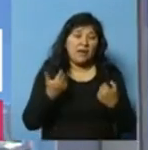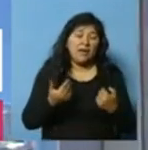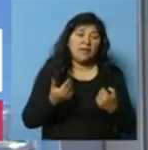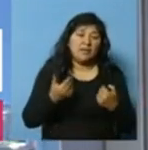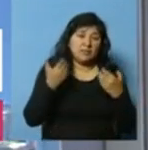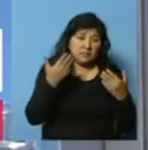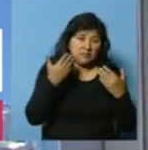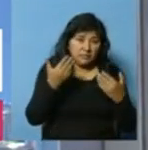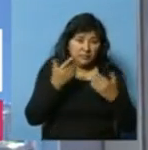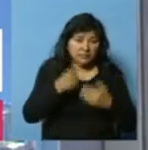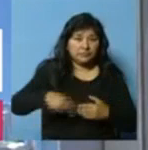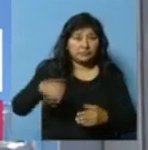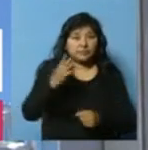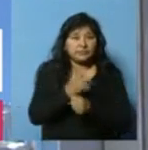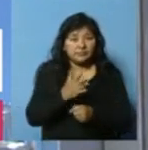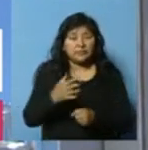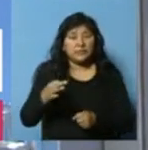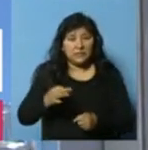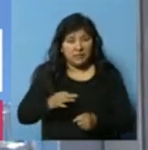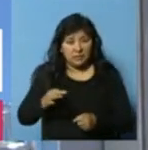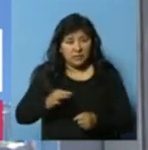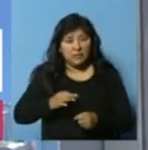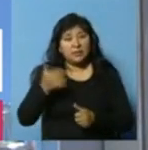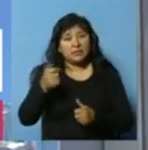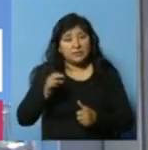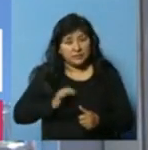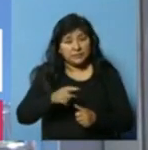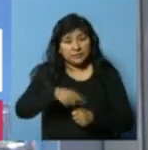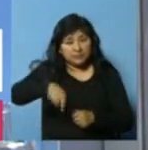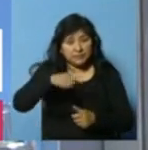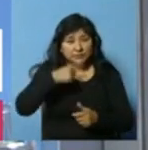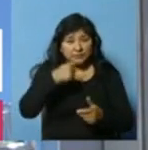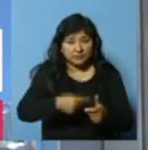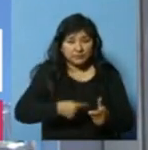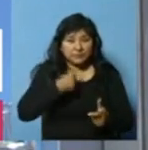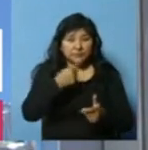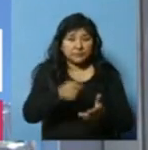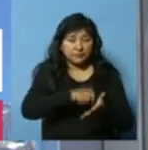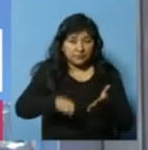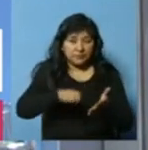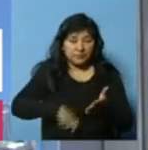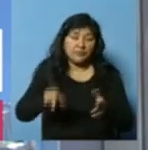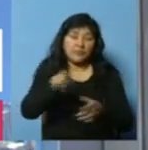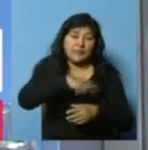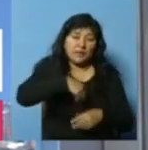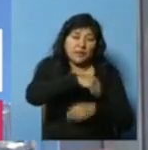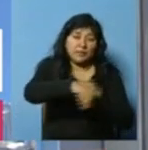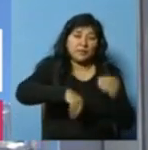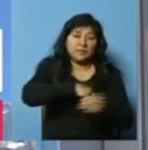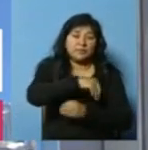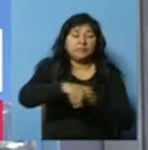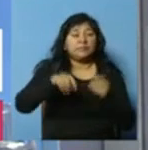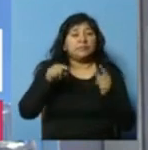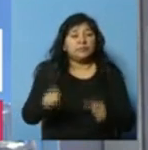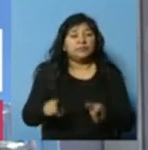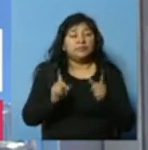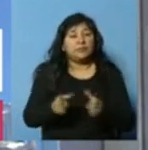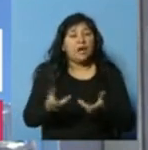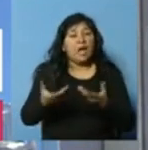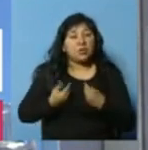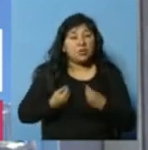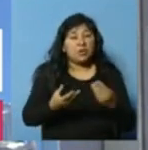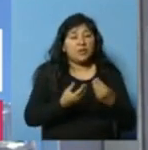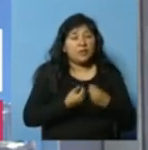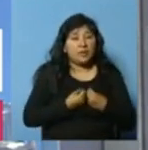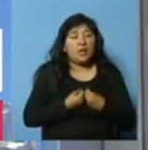de quinto año y sexto de todas las escuelas secundarias a la familia porque nos ha agregado un montón para cómo vamos a hacerlo